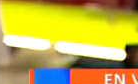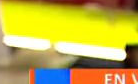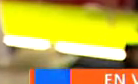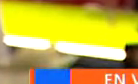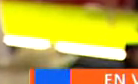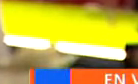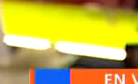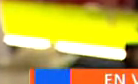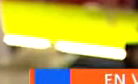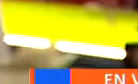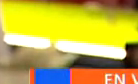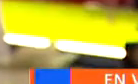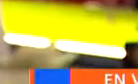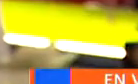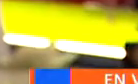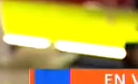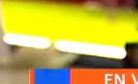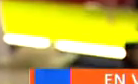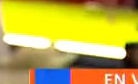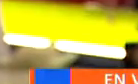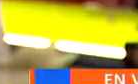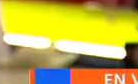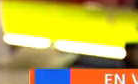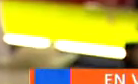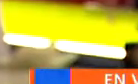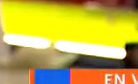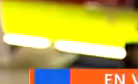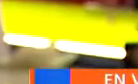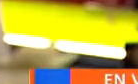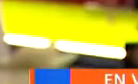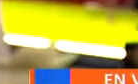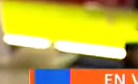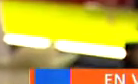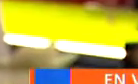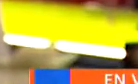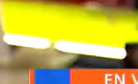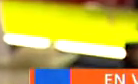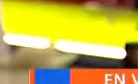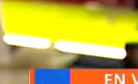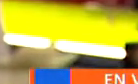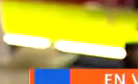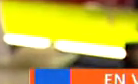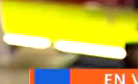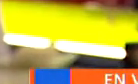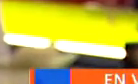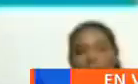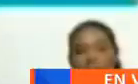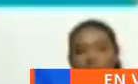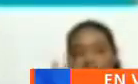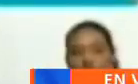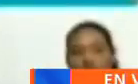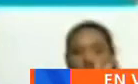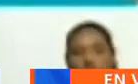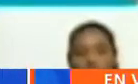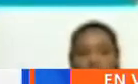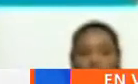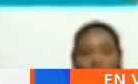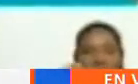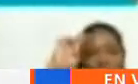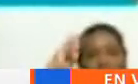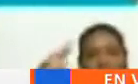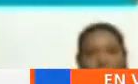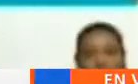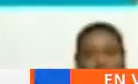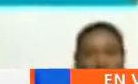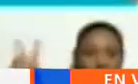de 19 países de América y Europa, sin incluir delegaciones venezolanas. El respeto a Venezuela